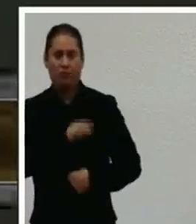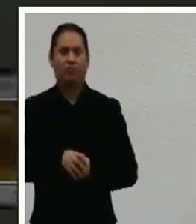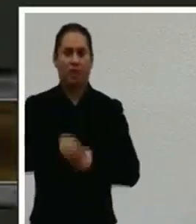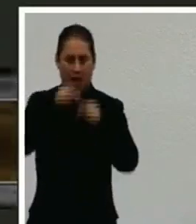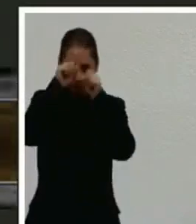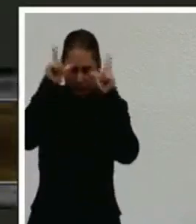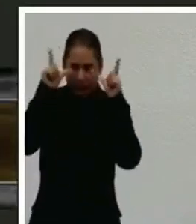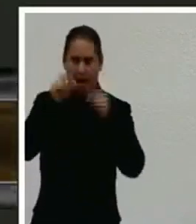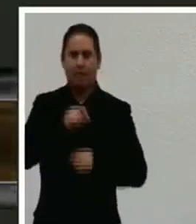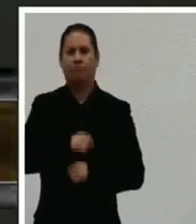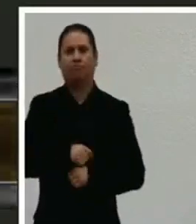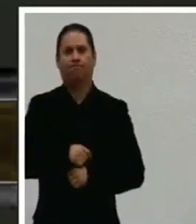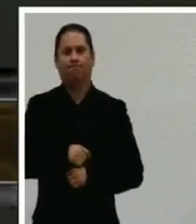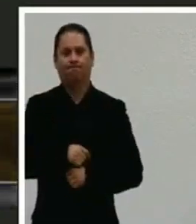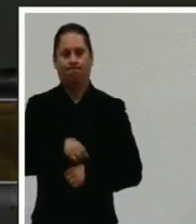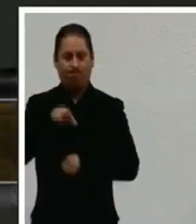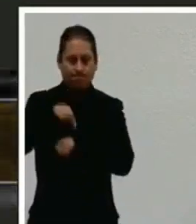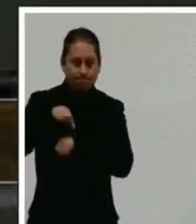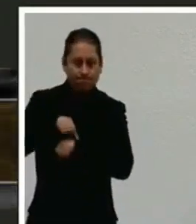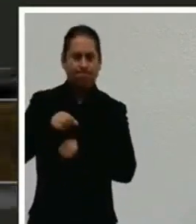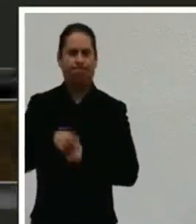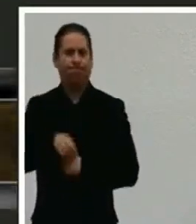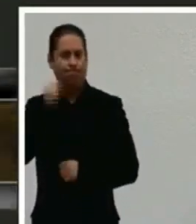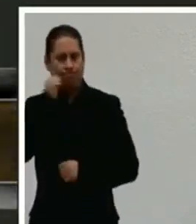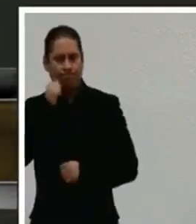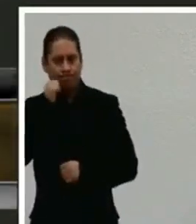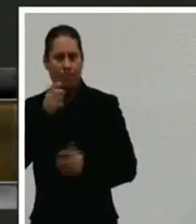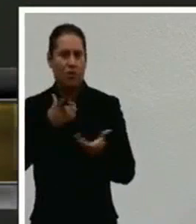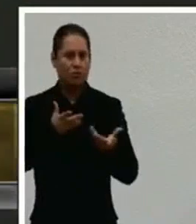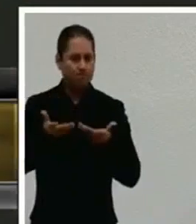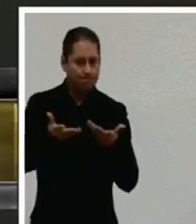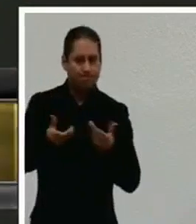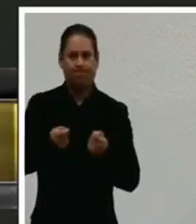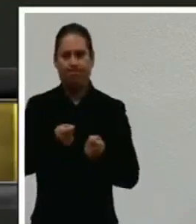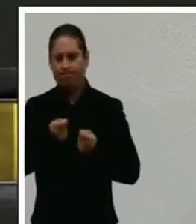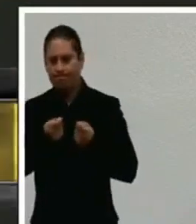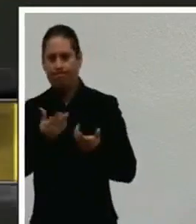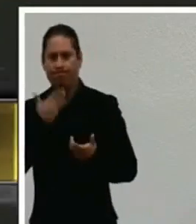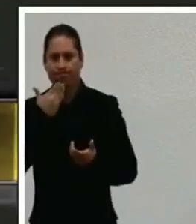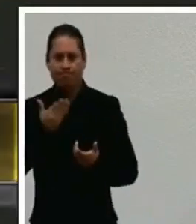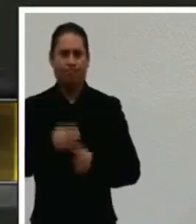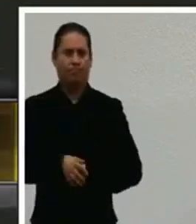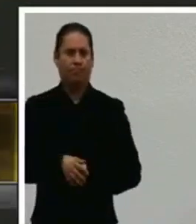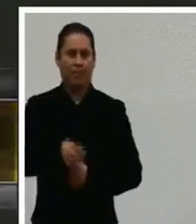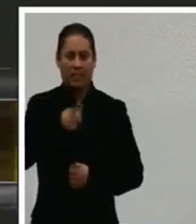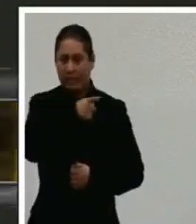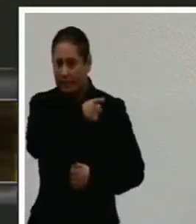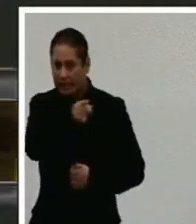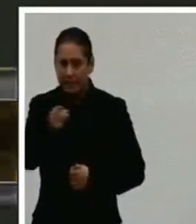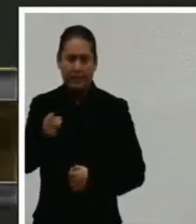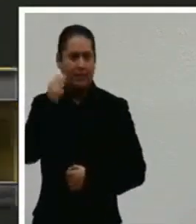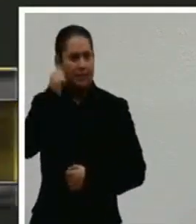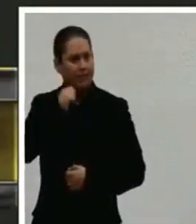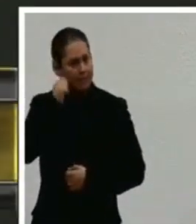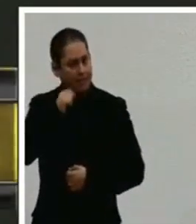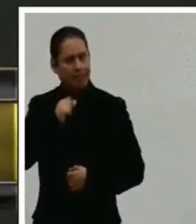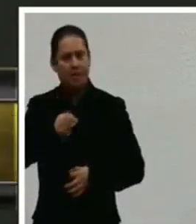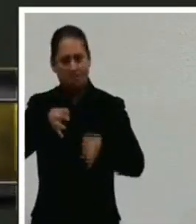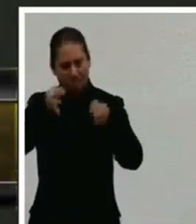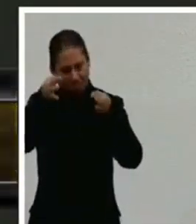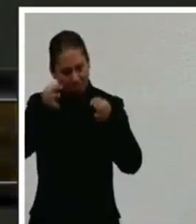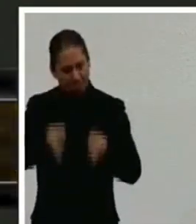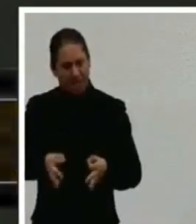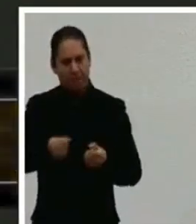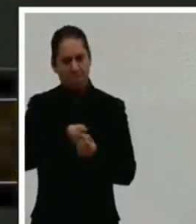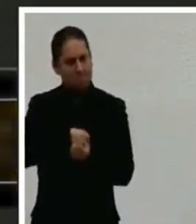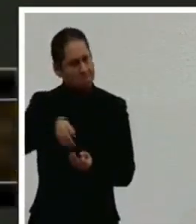quienes valientemente están en la primera línea de defensa contra la pandemia. Ellos son los verdaderos héroes